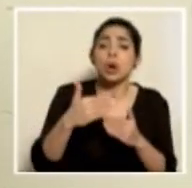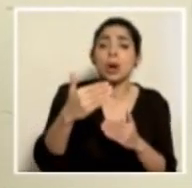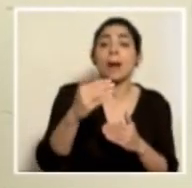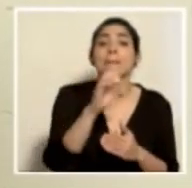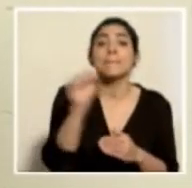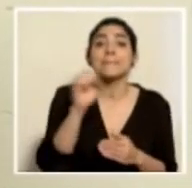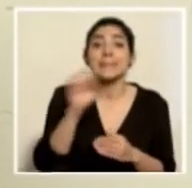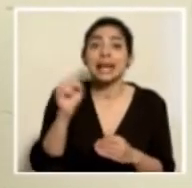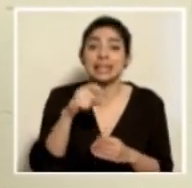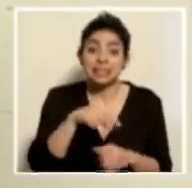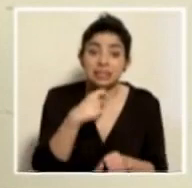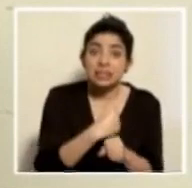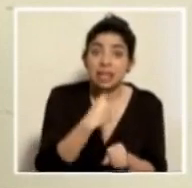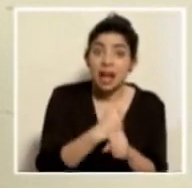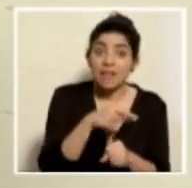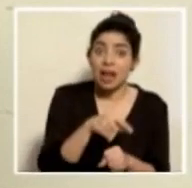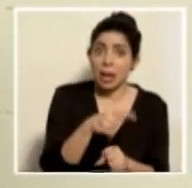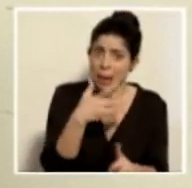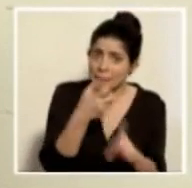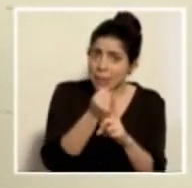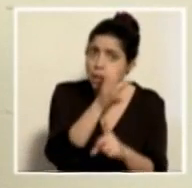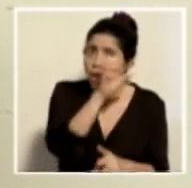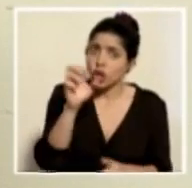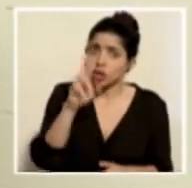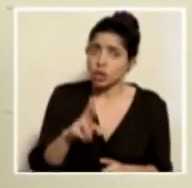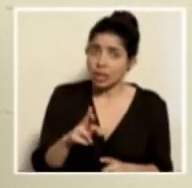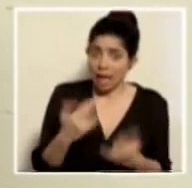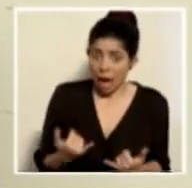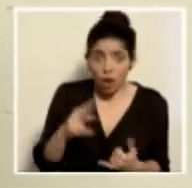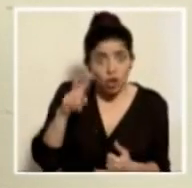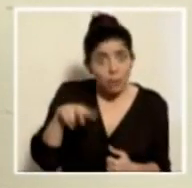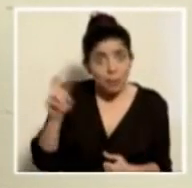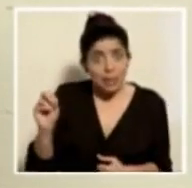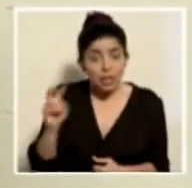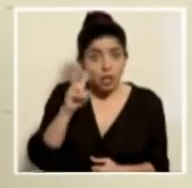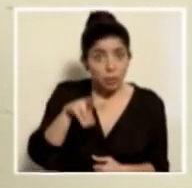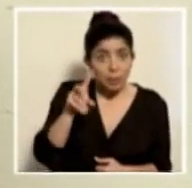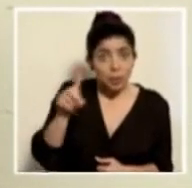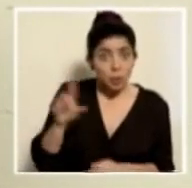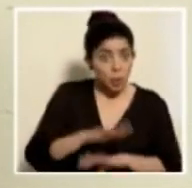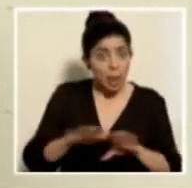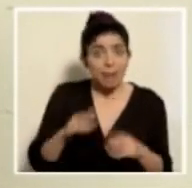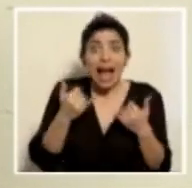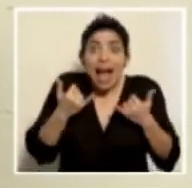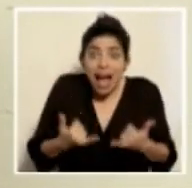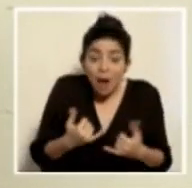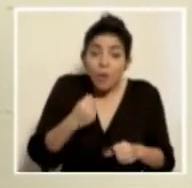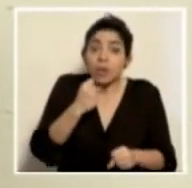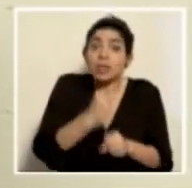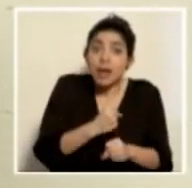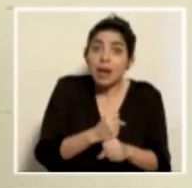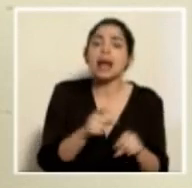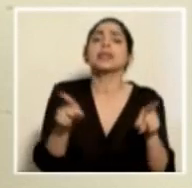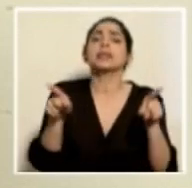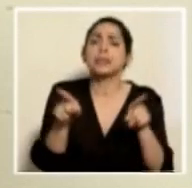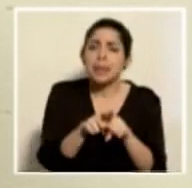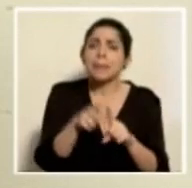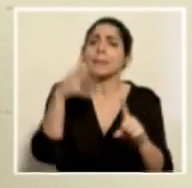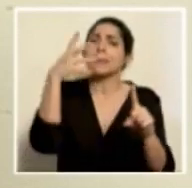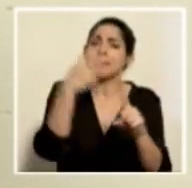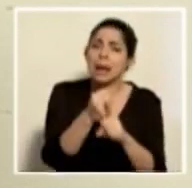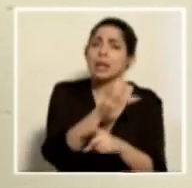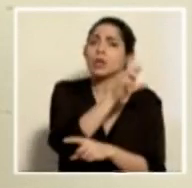meses no solo va a impactar Costa Rica en el año 2020, 2021, lo que hagamos en los próximos meses impactará a Costa